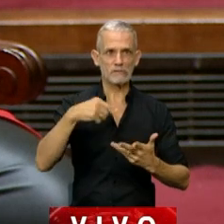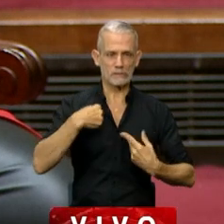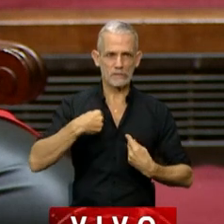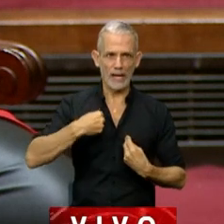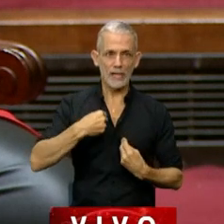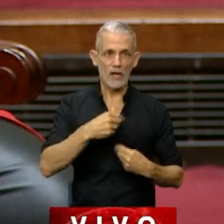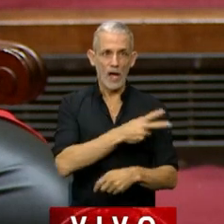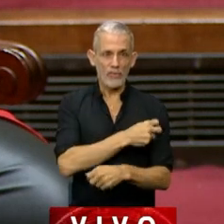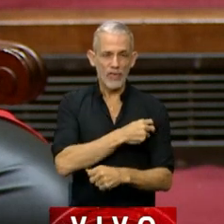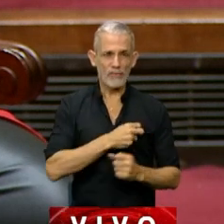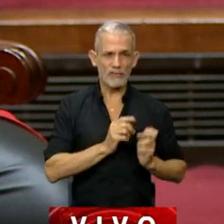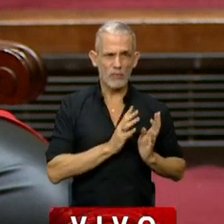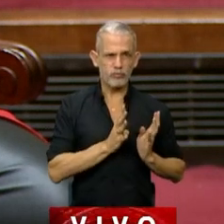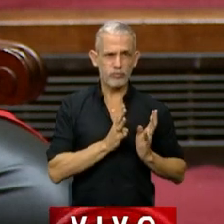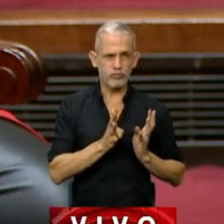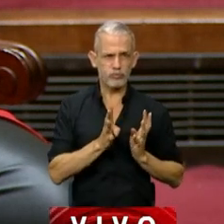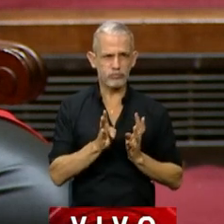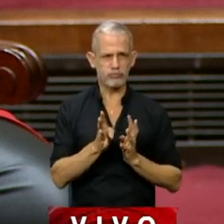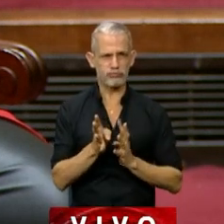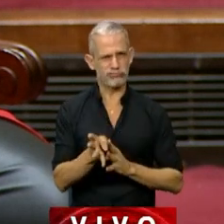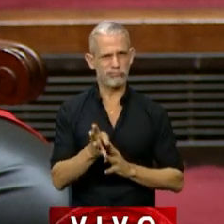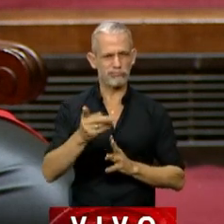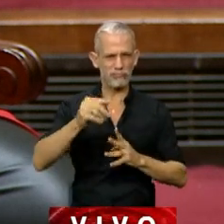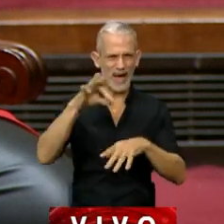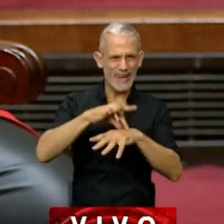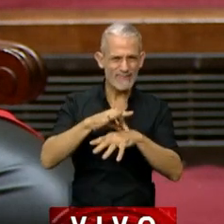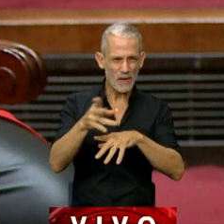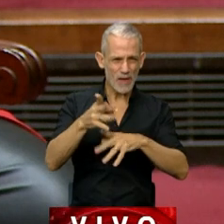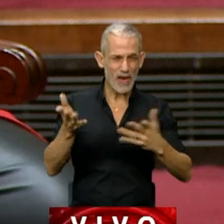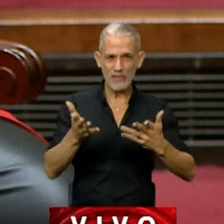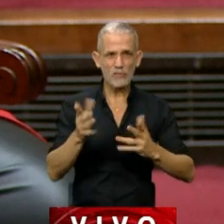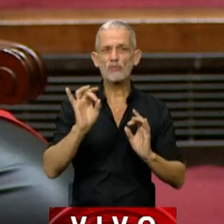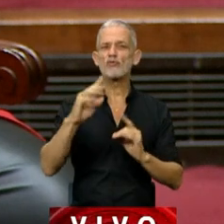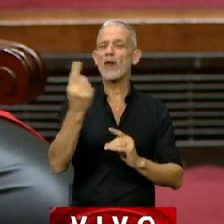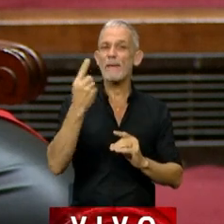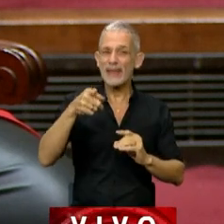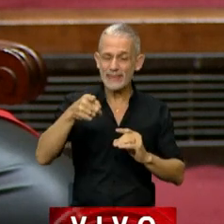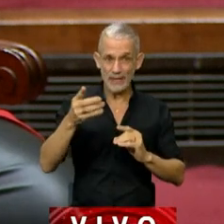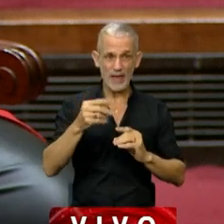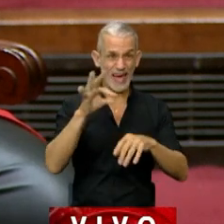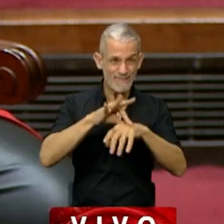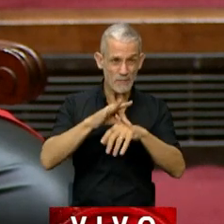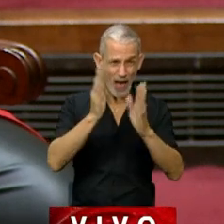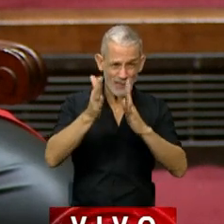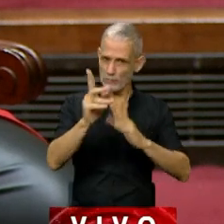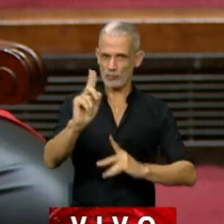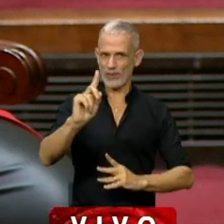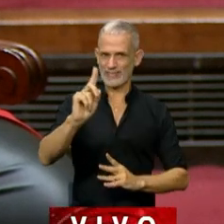quedando sin herramientas terapéuticas para el tratamiento de enfermedades, que además no es solamente el tratamiento de las